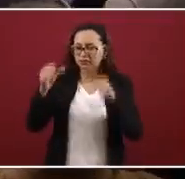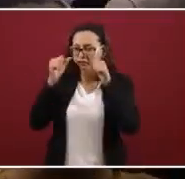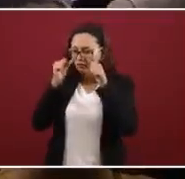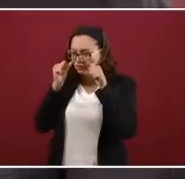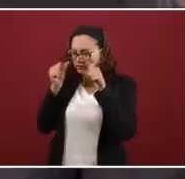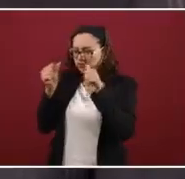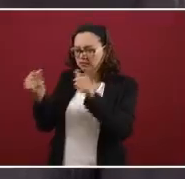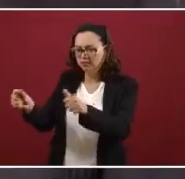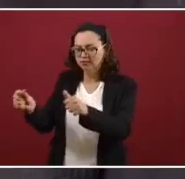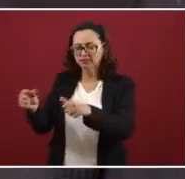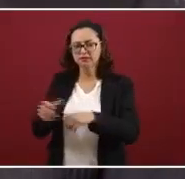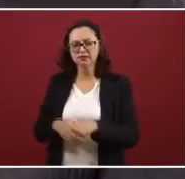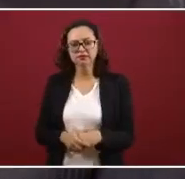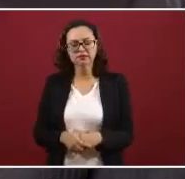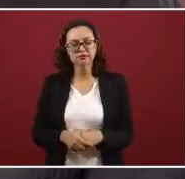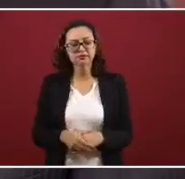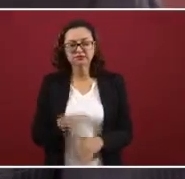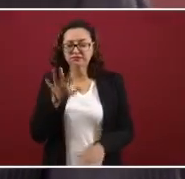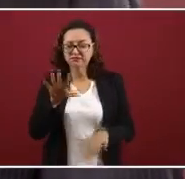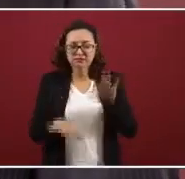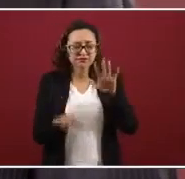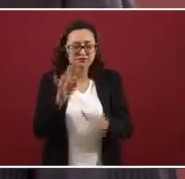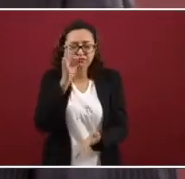Muchas veces, solo con escuchar,